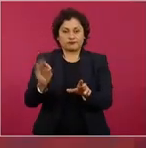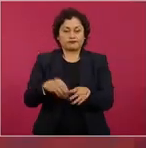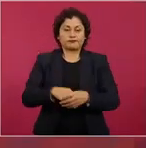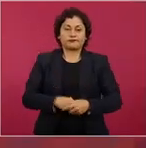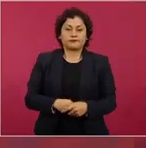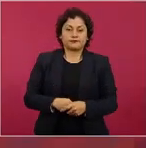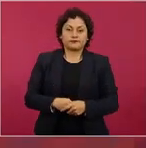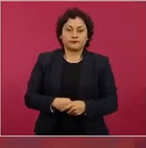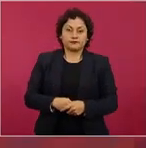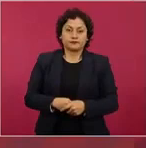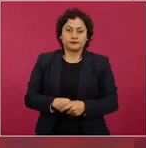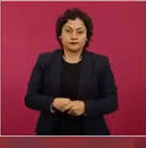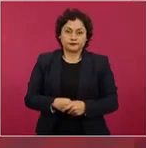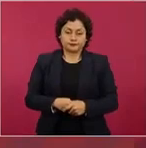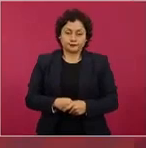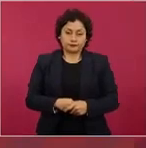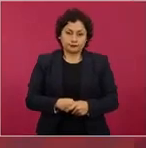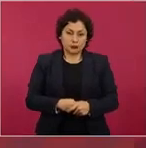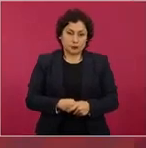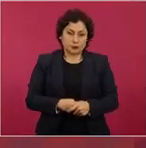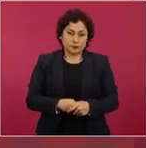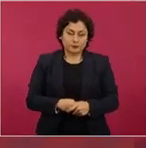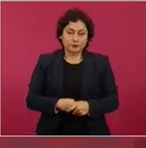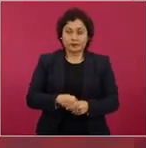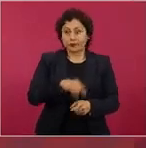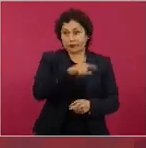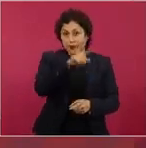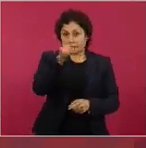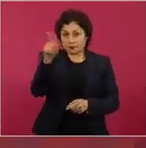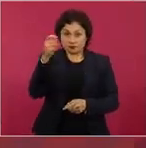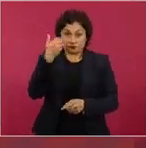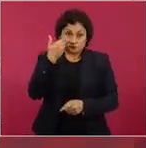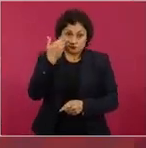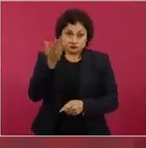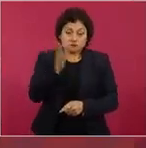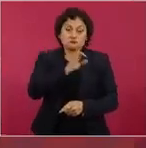Que el que quiera tenga su lote ahí